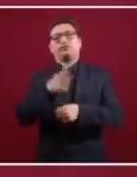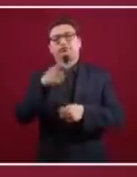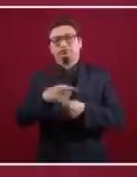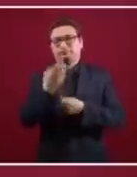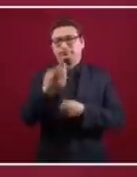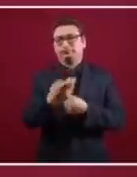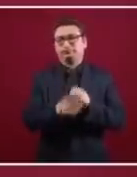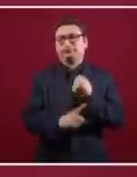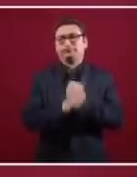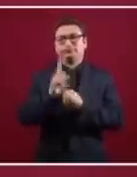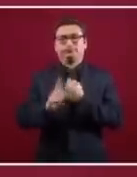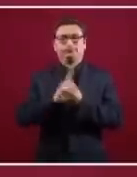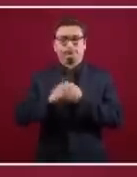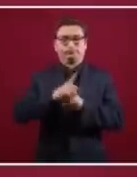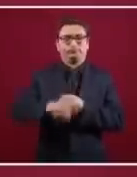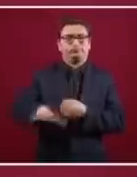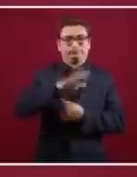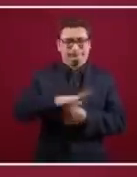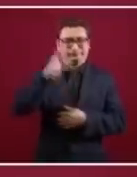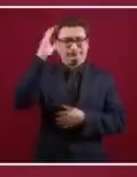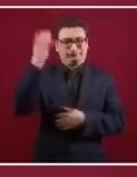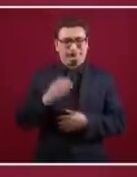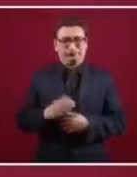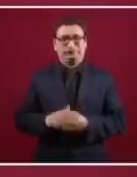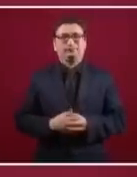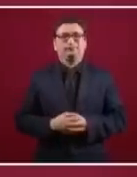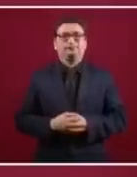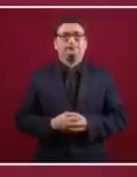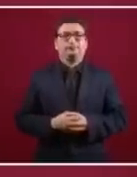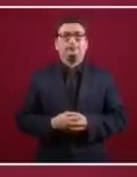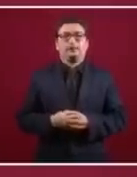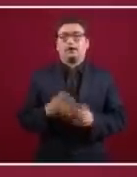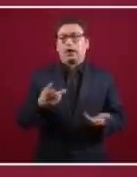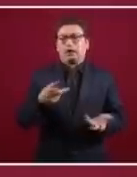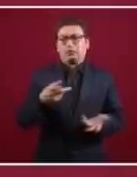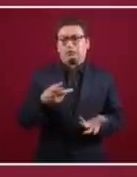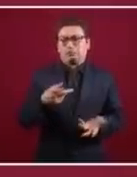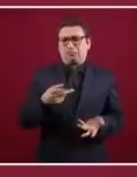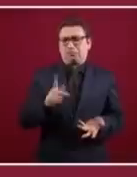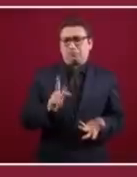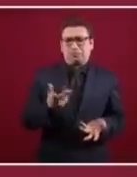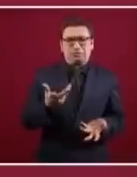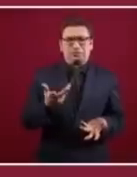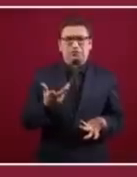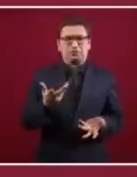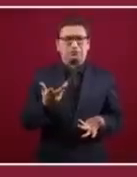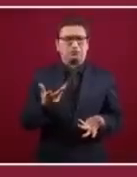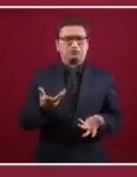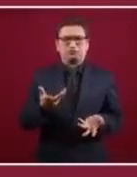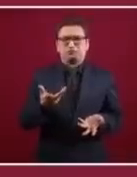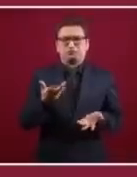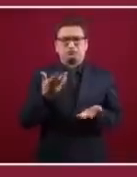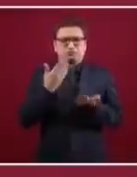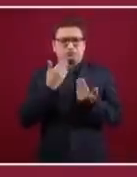tema de culiacán pero no hay nada